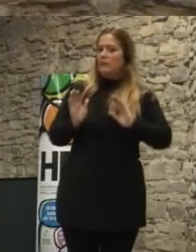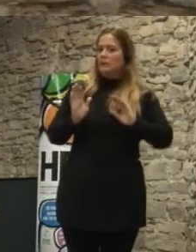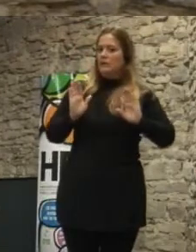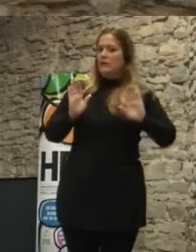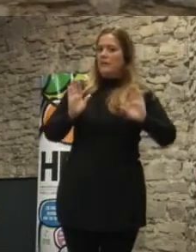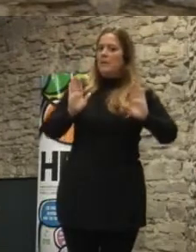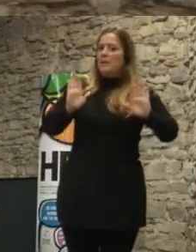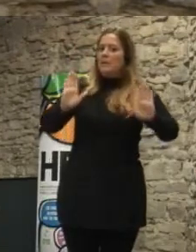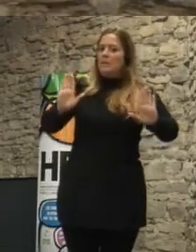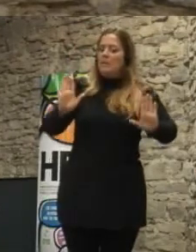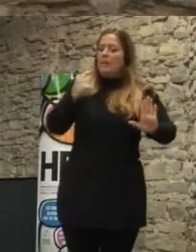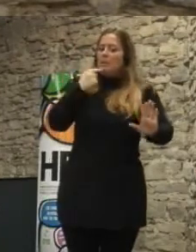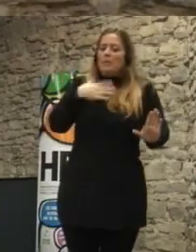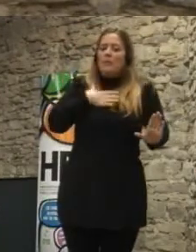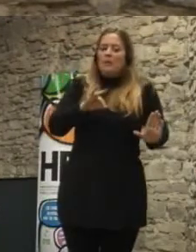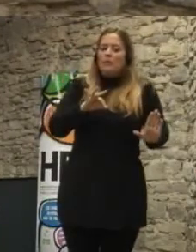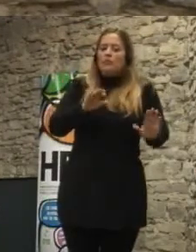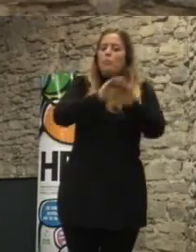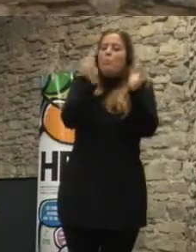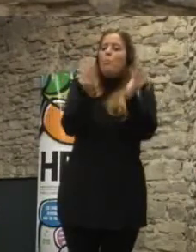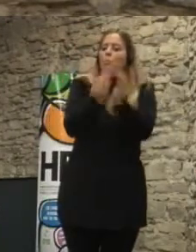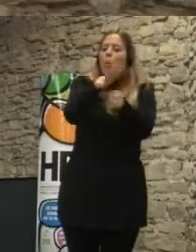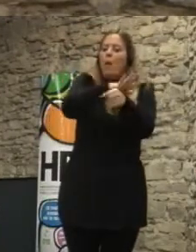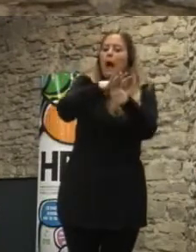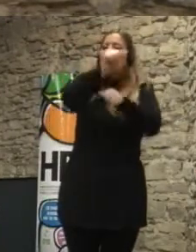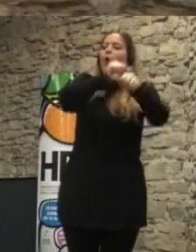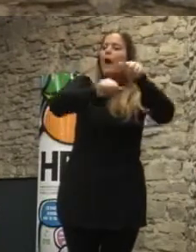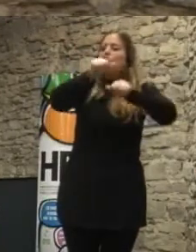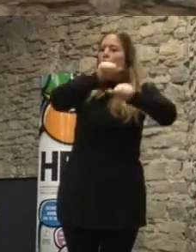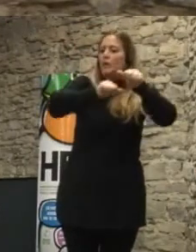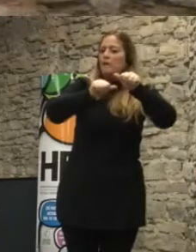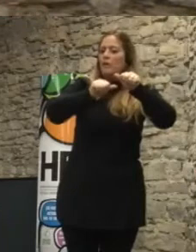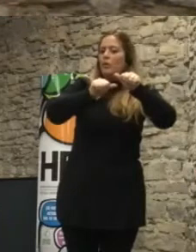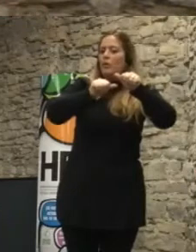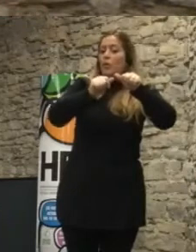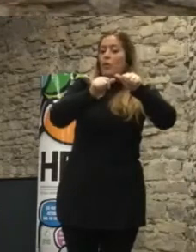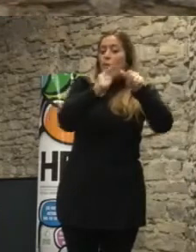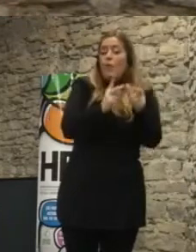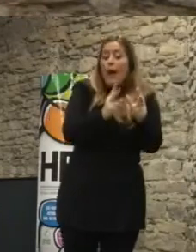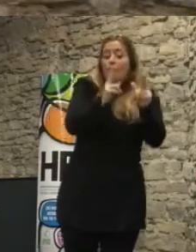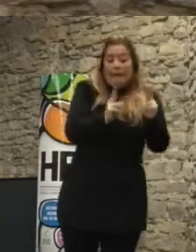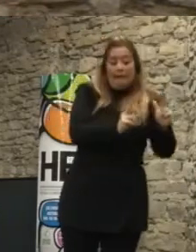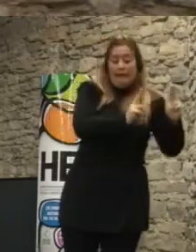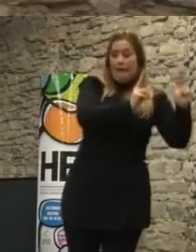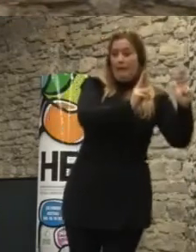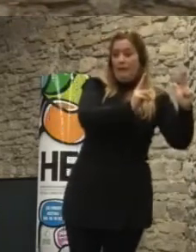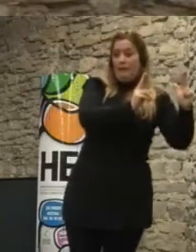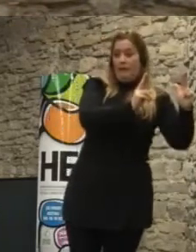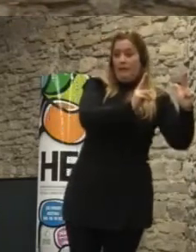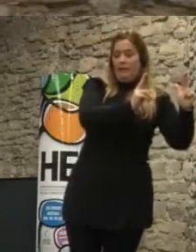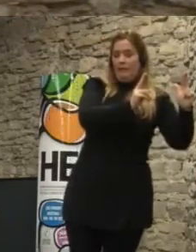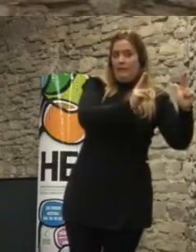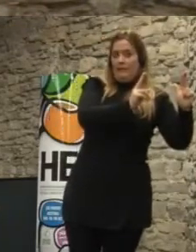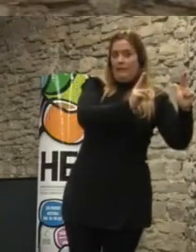podríamos decir que el mundo asociativo, desde algunos aspectos, o una parte de ese mundo asociativo, dependiendo de lo que